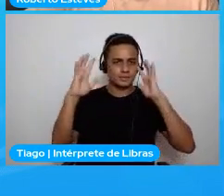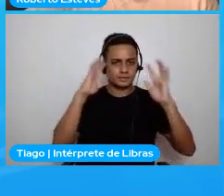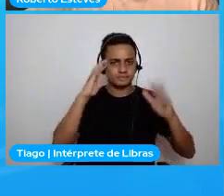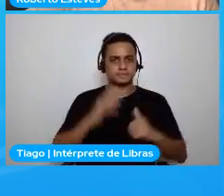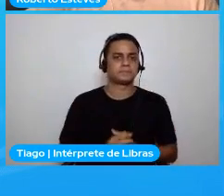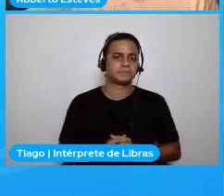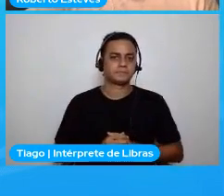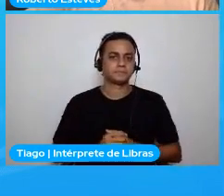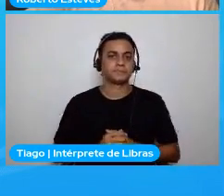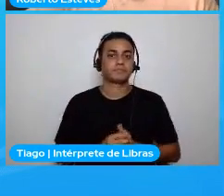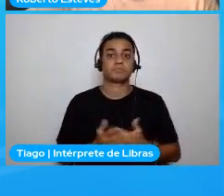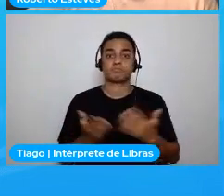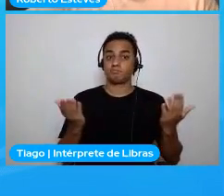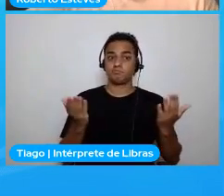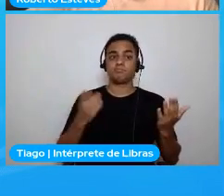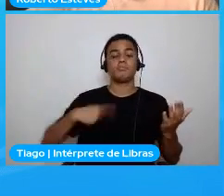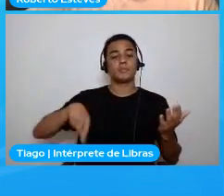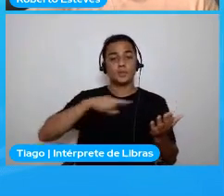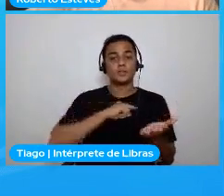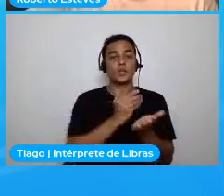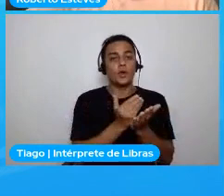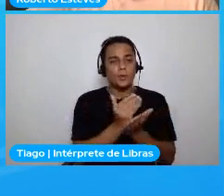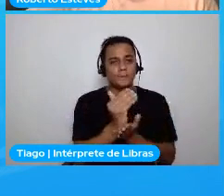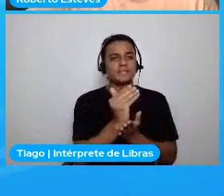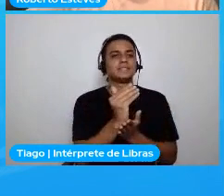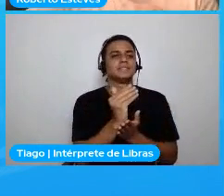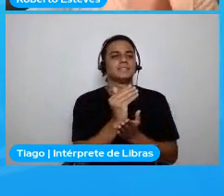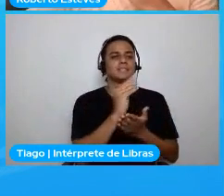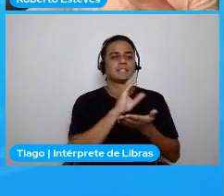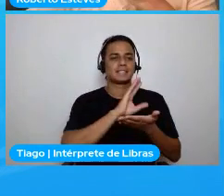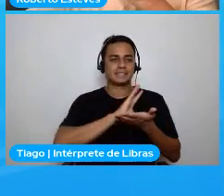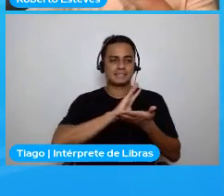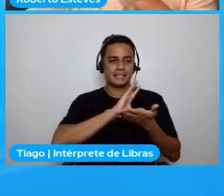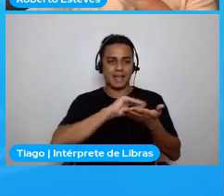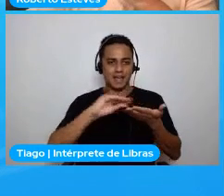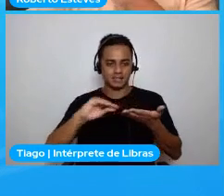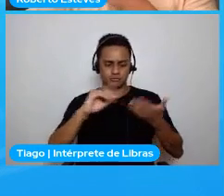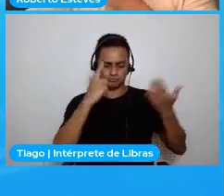Entonces empezamos a trabajar con los datos, ¿no? Y